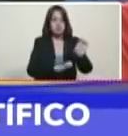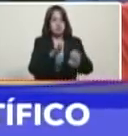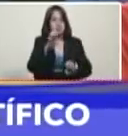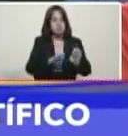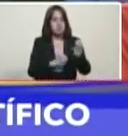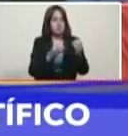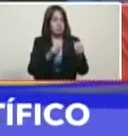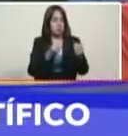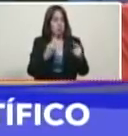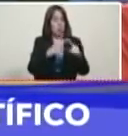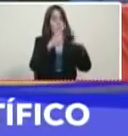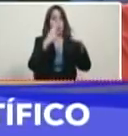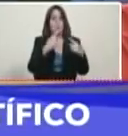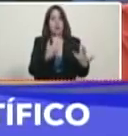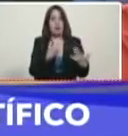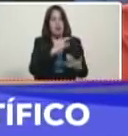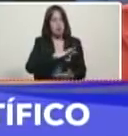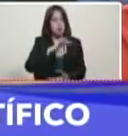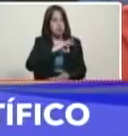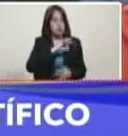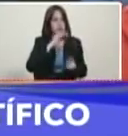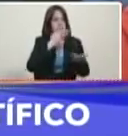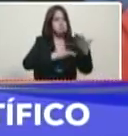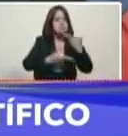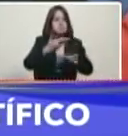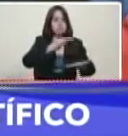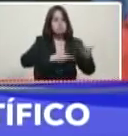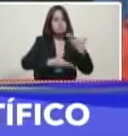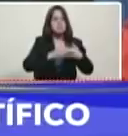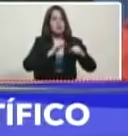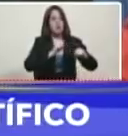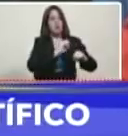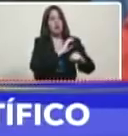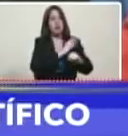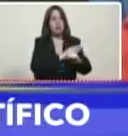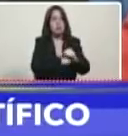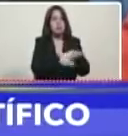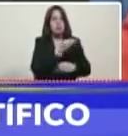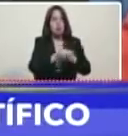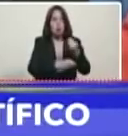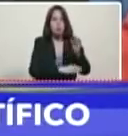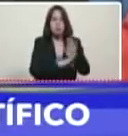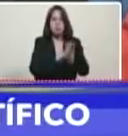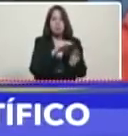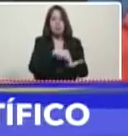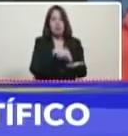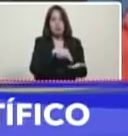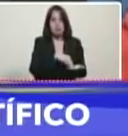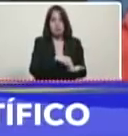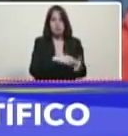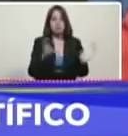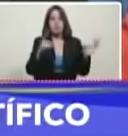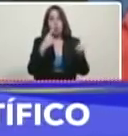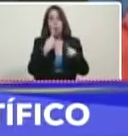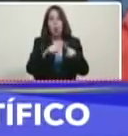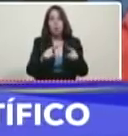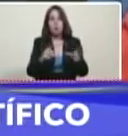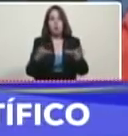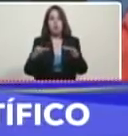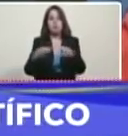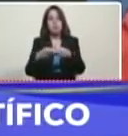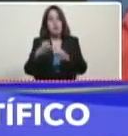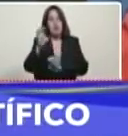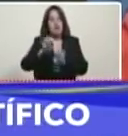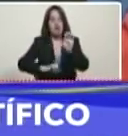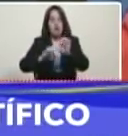gestión impacta en la sociedad y cómo la sociedad se empodera de la gestión que estamos desarrollando en Miranda. Otro equipo que está dedicado a evaluar